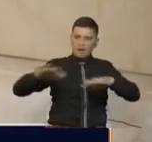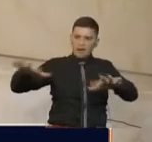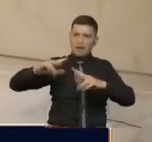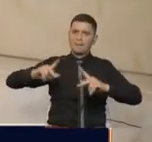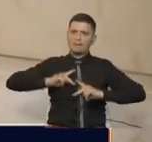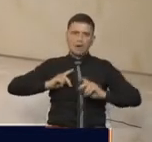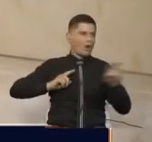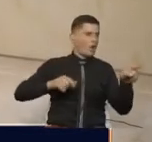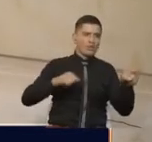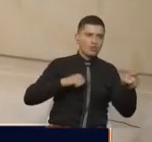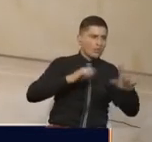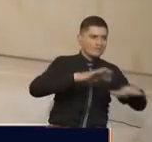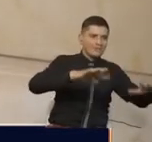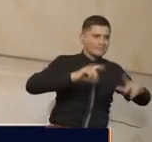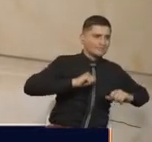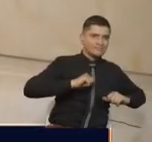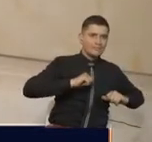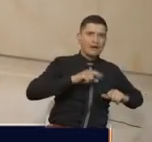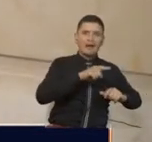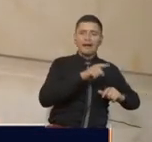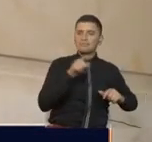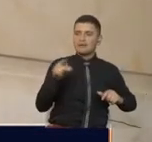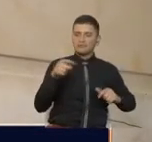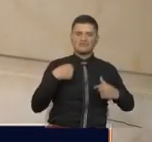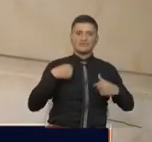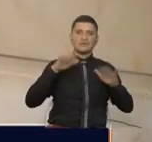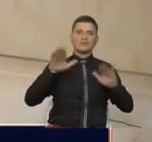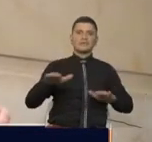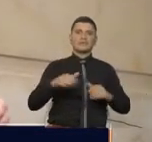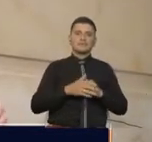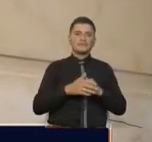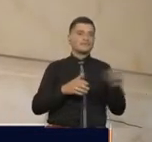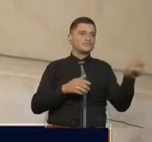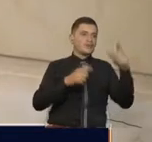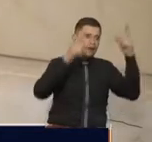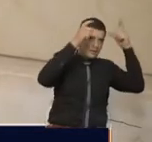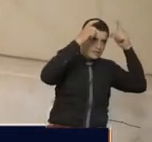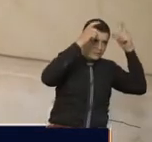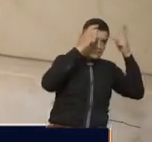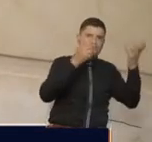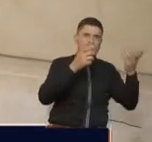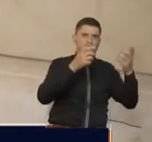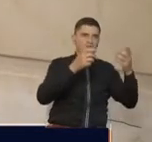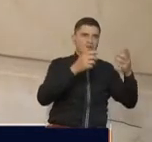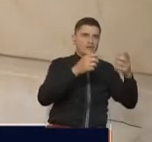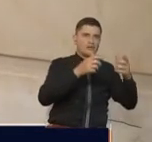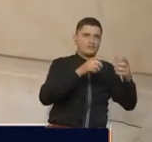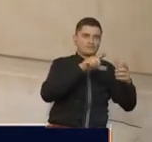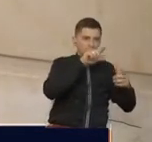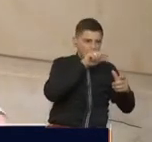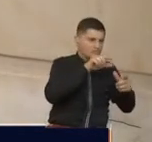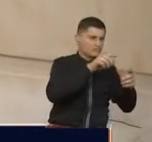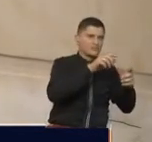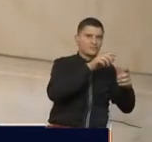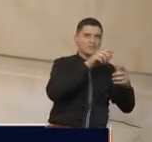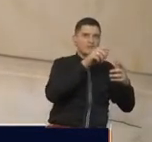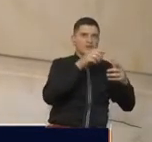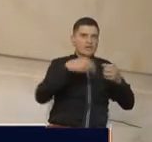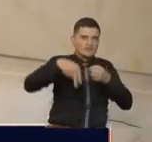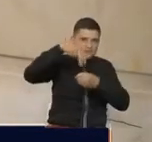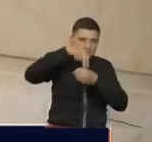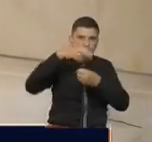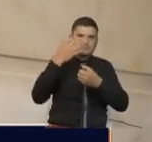los desposeídos, y en nombre de los ganaderos, y en nombre de los agricultores, y en nombre de los indígenas, de los